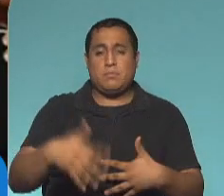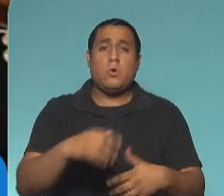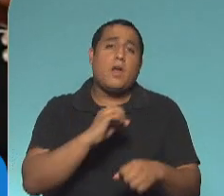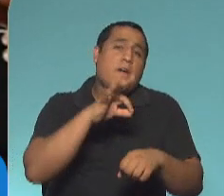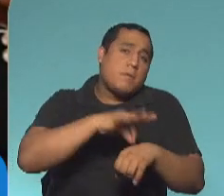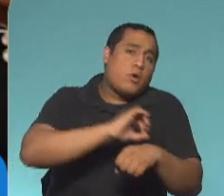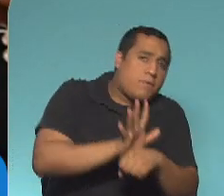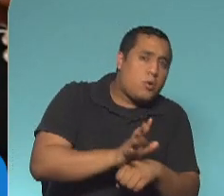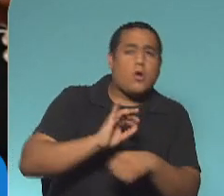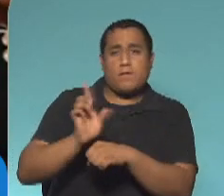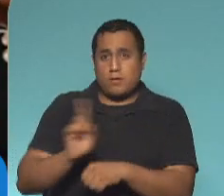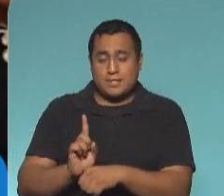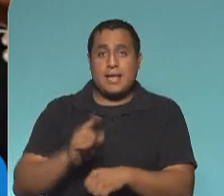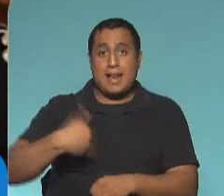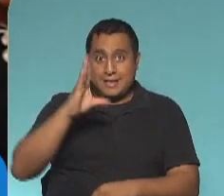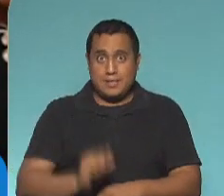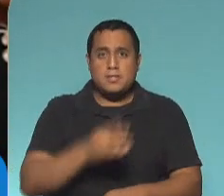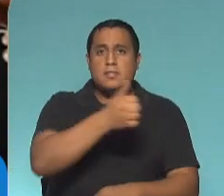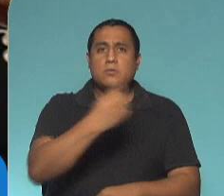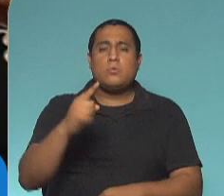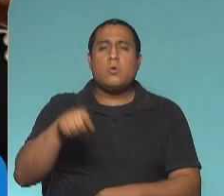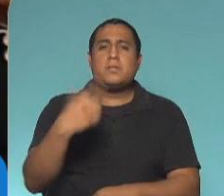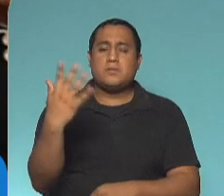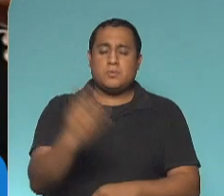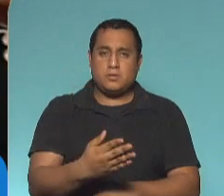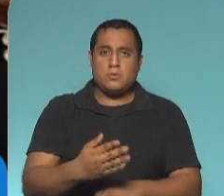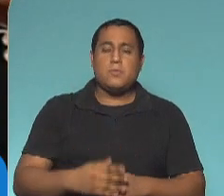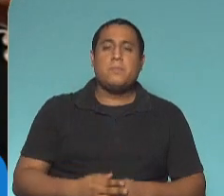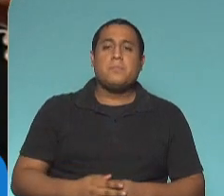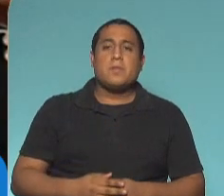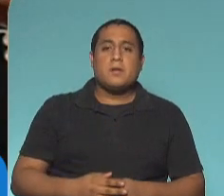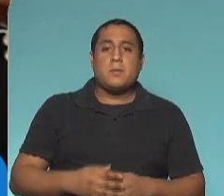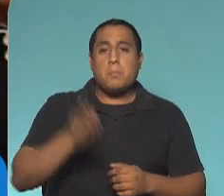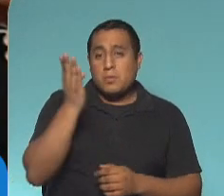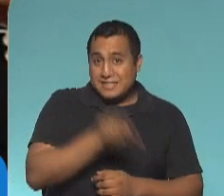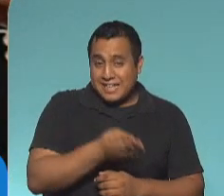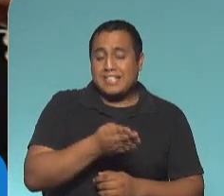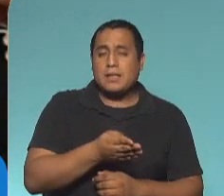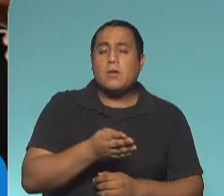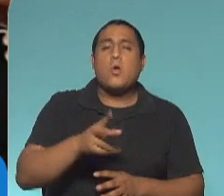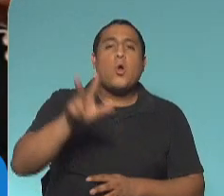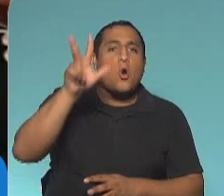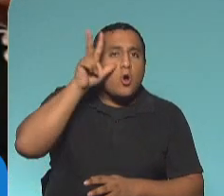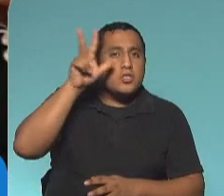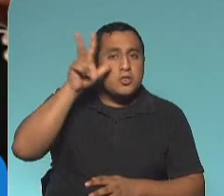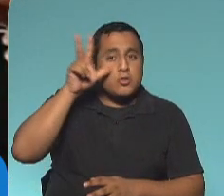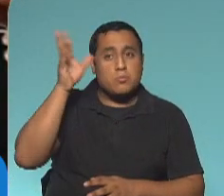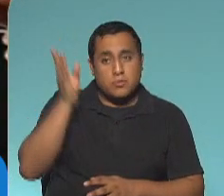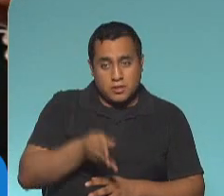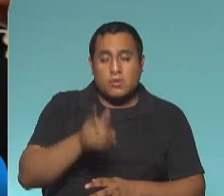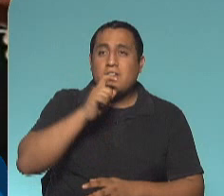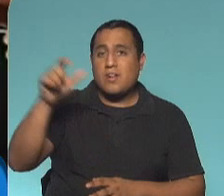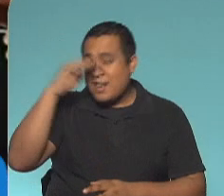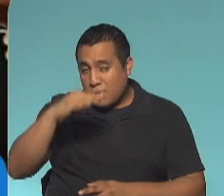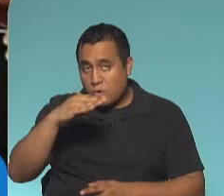COVID a nivel nacional es del 61,1%. Ese porcentaje es del 88% en Río